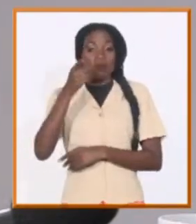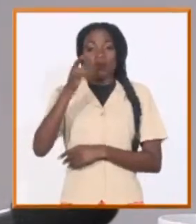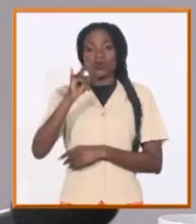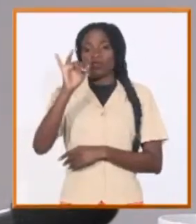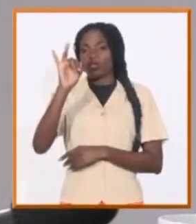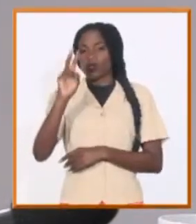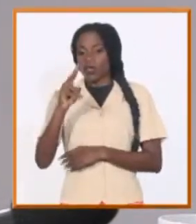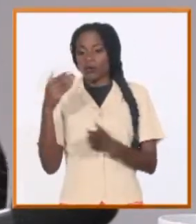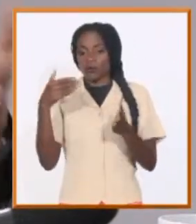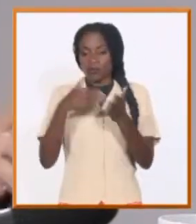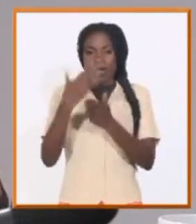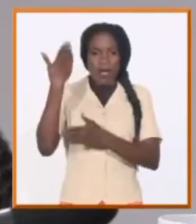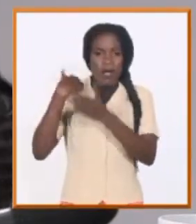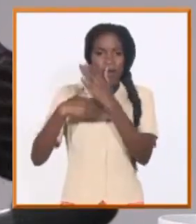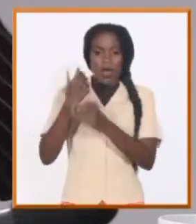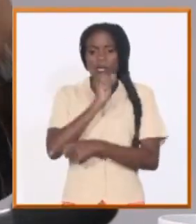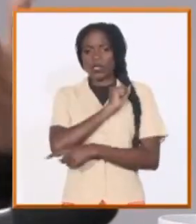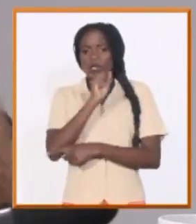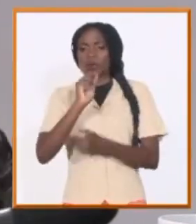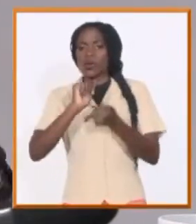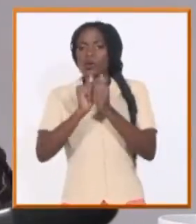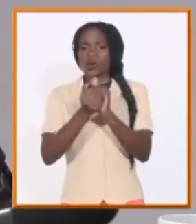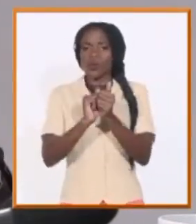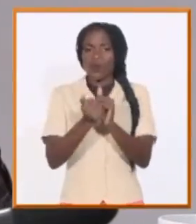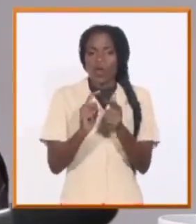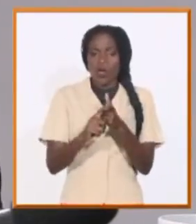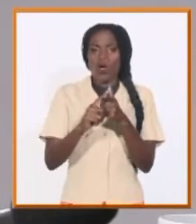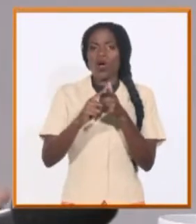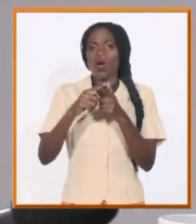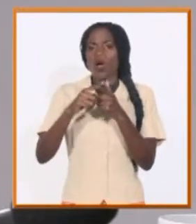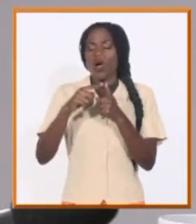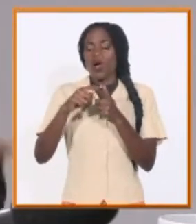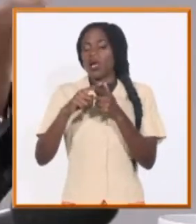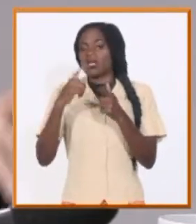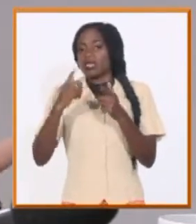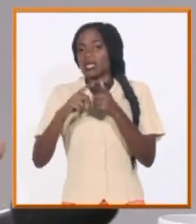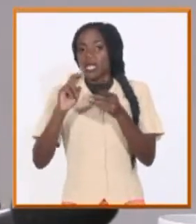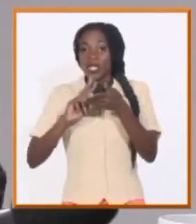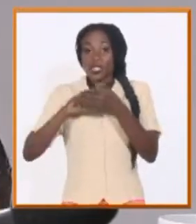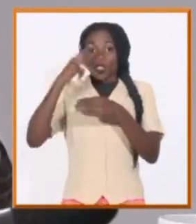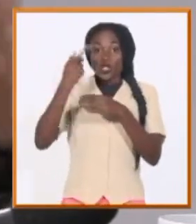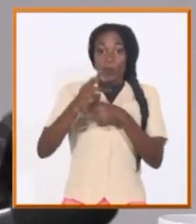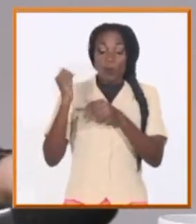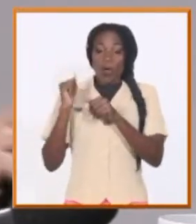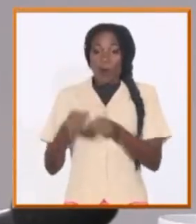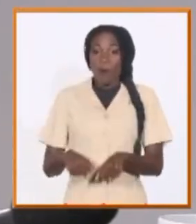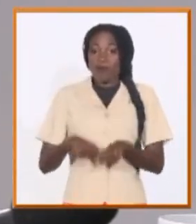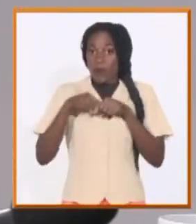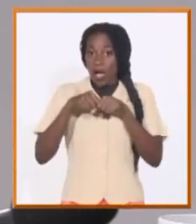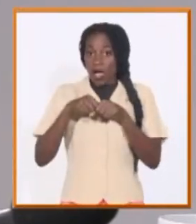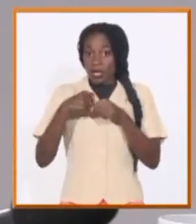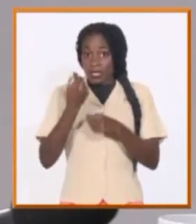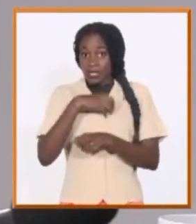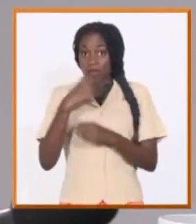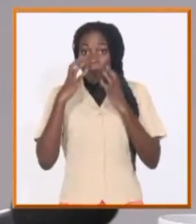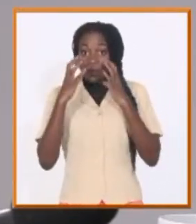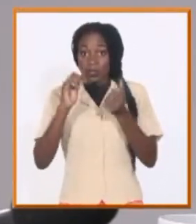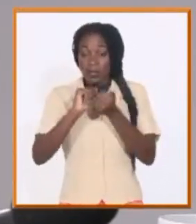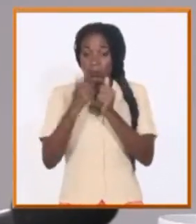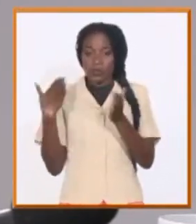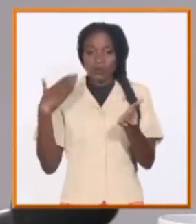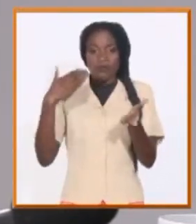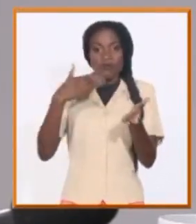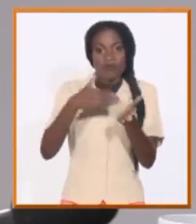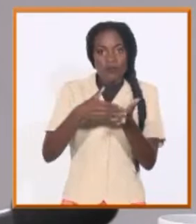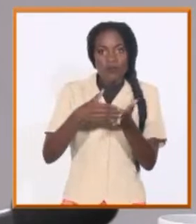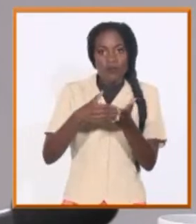muchos glorias del deporte como Javier Sotomayor, Mijaín López, Sergei Burka, dijeron que las instalaciones de